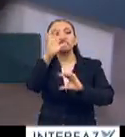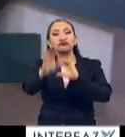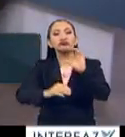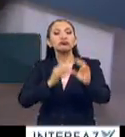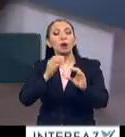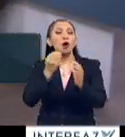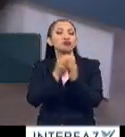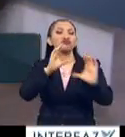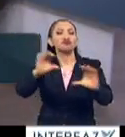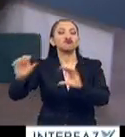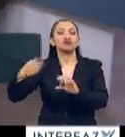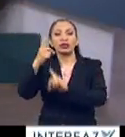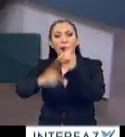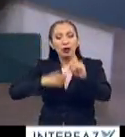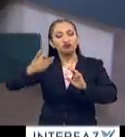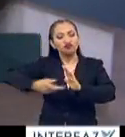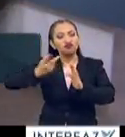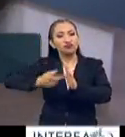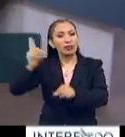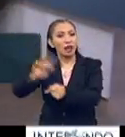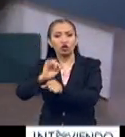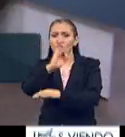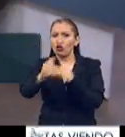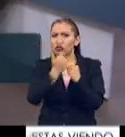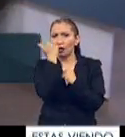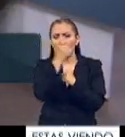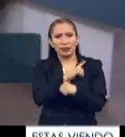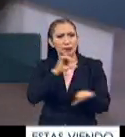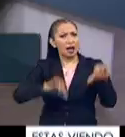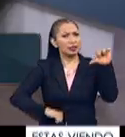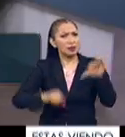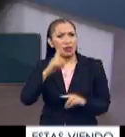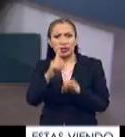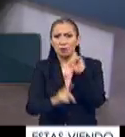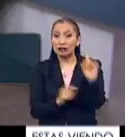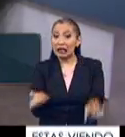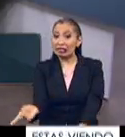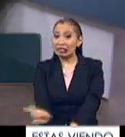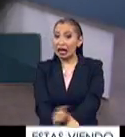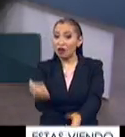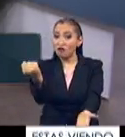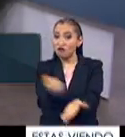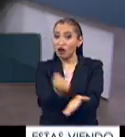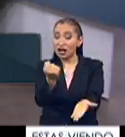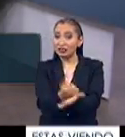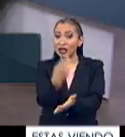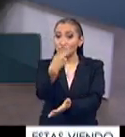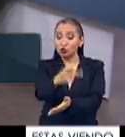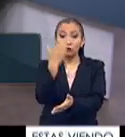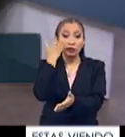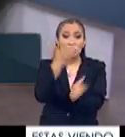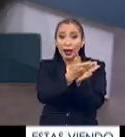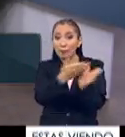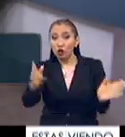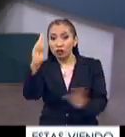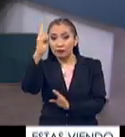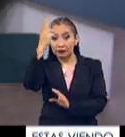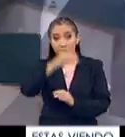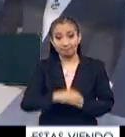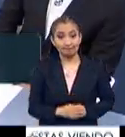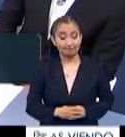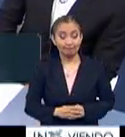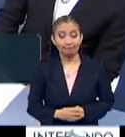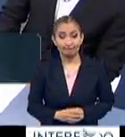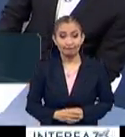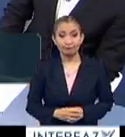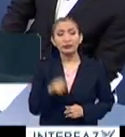deportiva de continua día a día. Todos los alumnos tienen que tener actividad deportiva forzosamente durante su etapa universitaria. Oye,